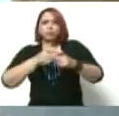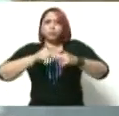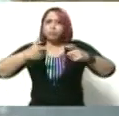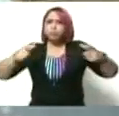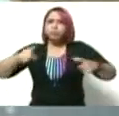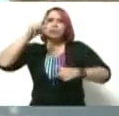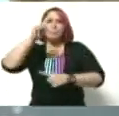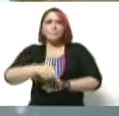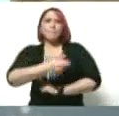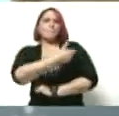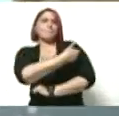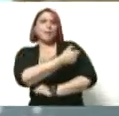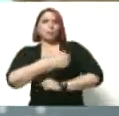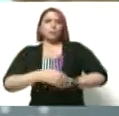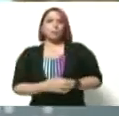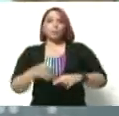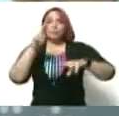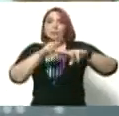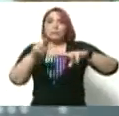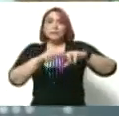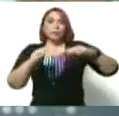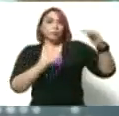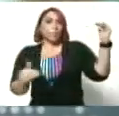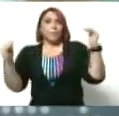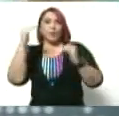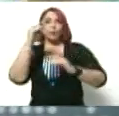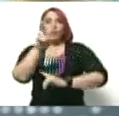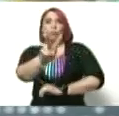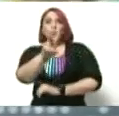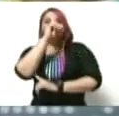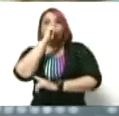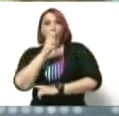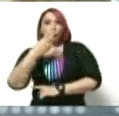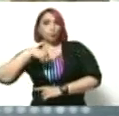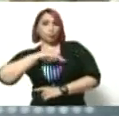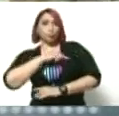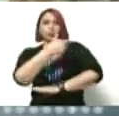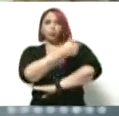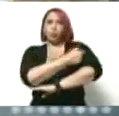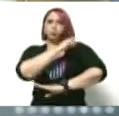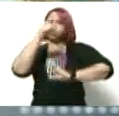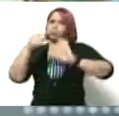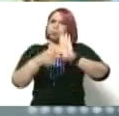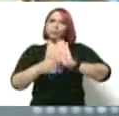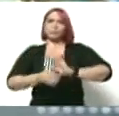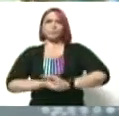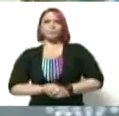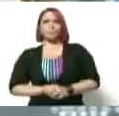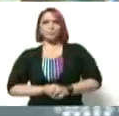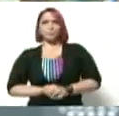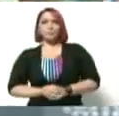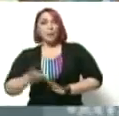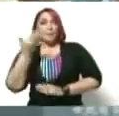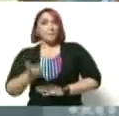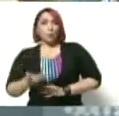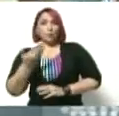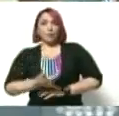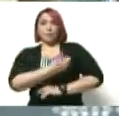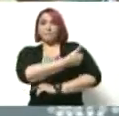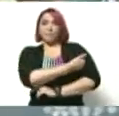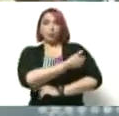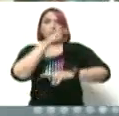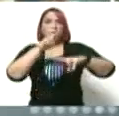vacunación a los niños mayores de 2 años los estamos vacunando inmunizando es muy importante vacunar a